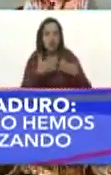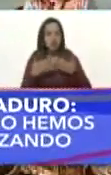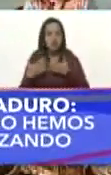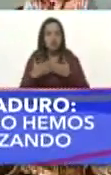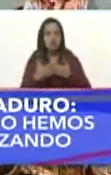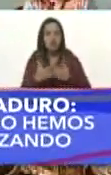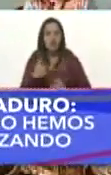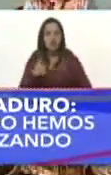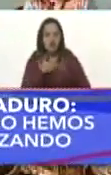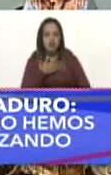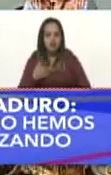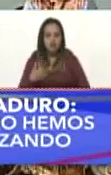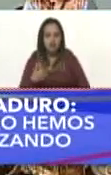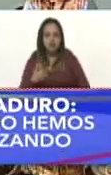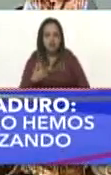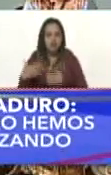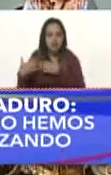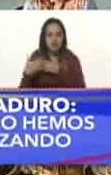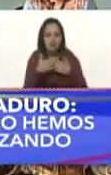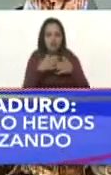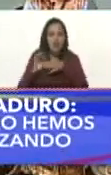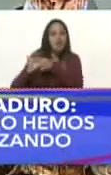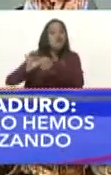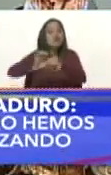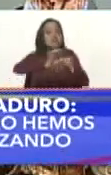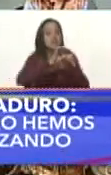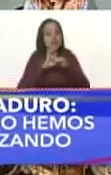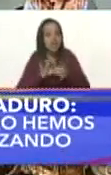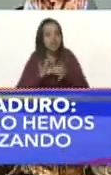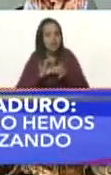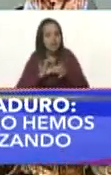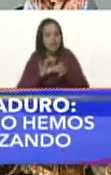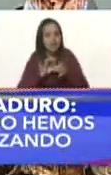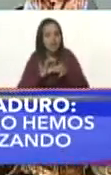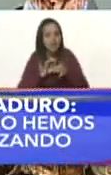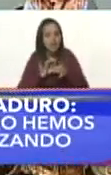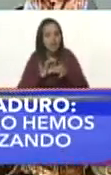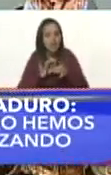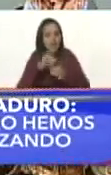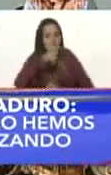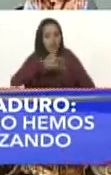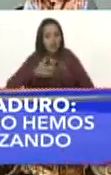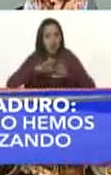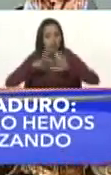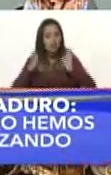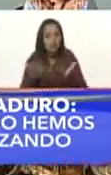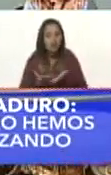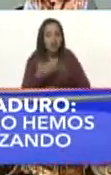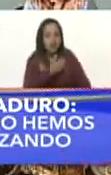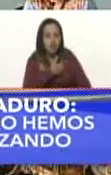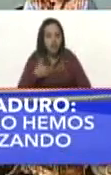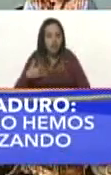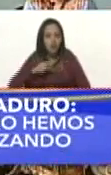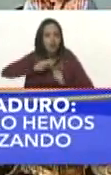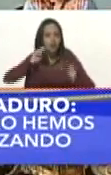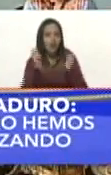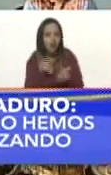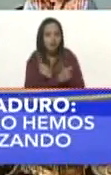Yo sí creo en la lucha unitaria de los que en el mundo queremos